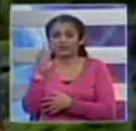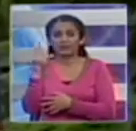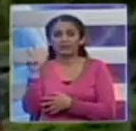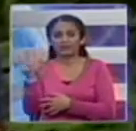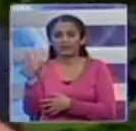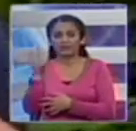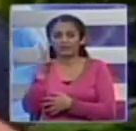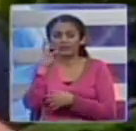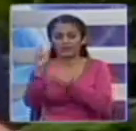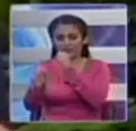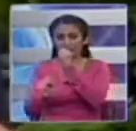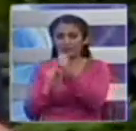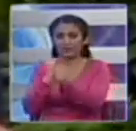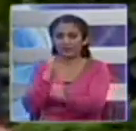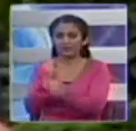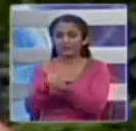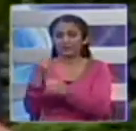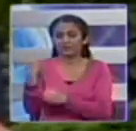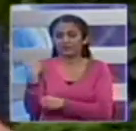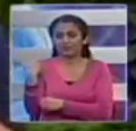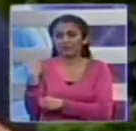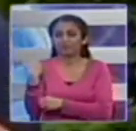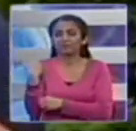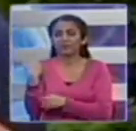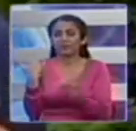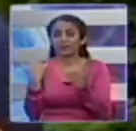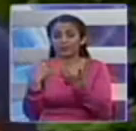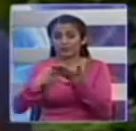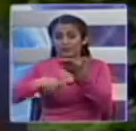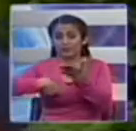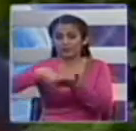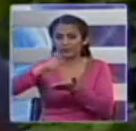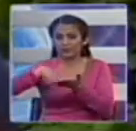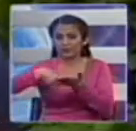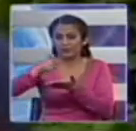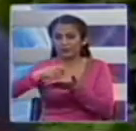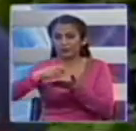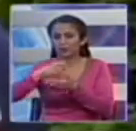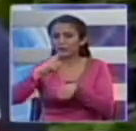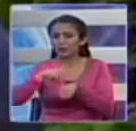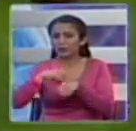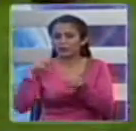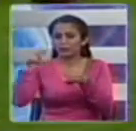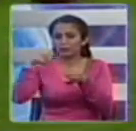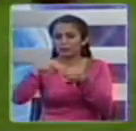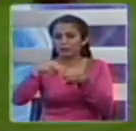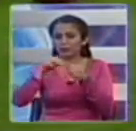con una gran temporada en el equipo de los Puros Criollos, firmará su contrato por un año.